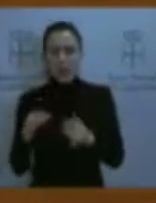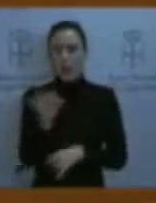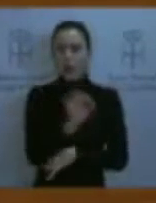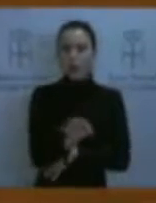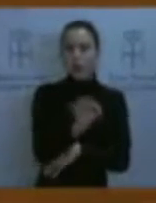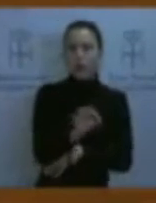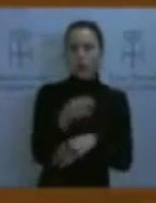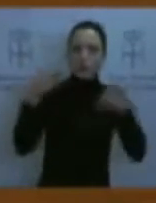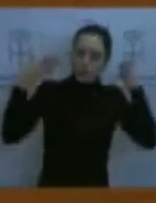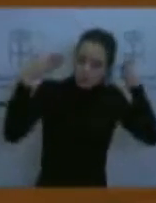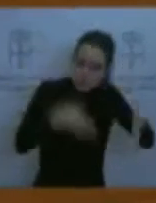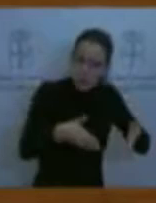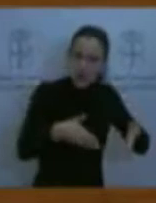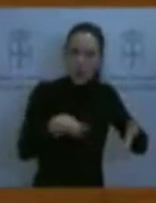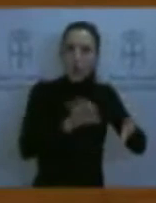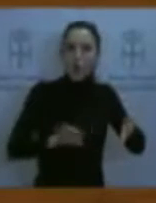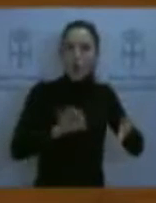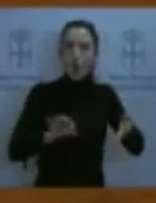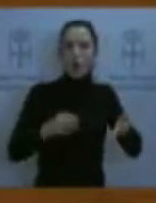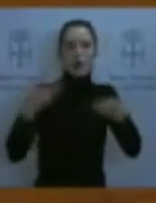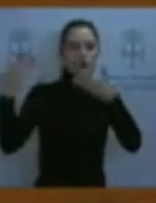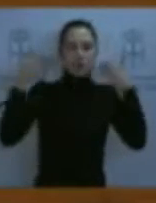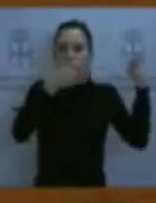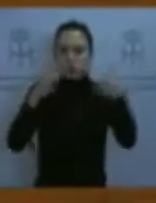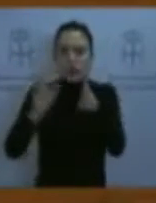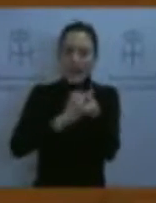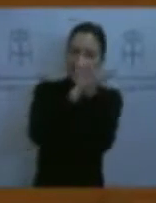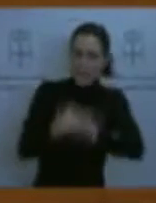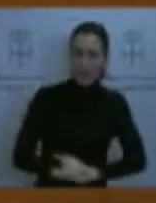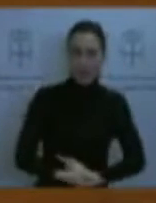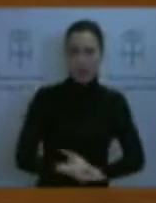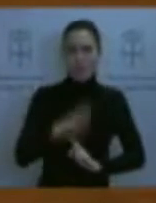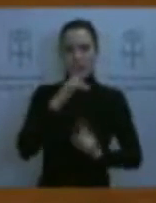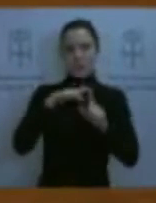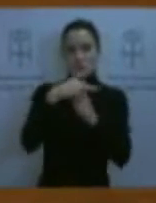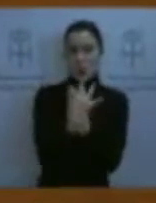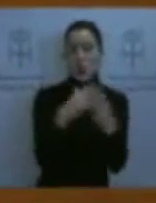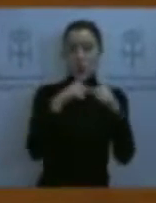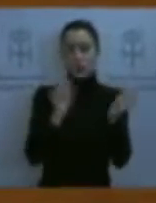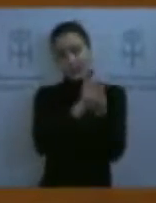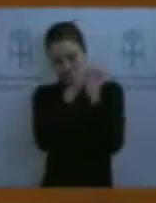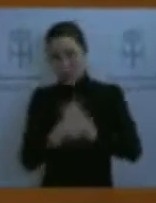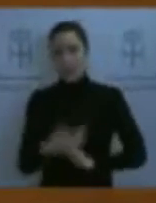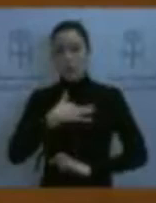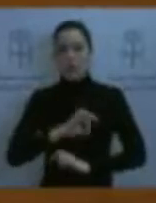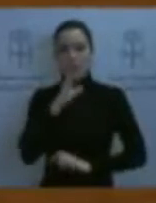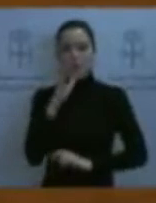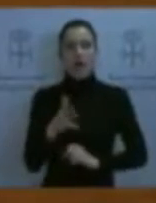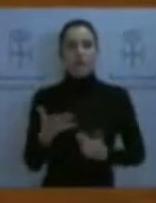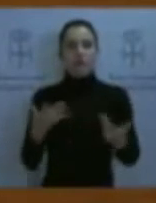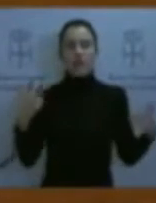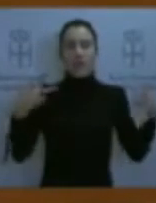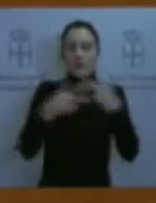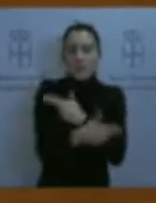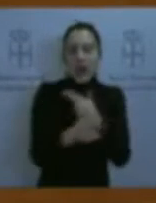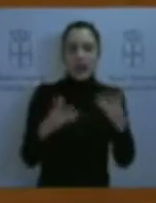este rumbo que está conduciendo a la desaparición y al por calcinamiento del campo asturiano.